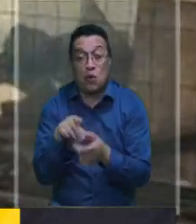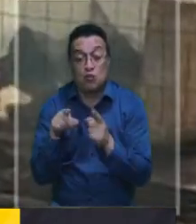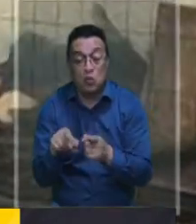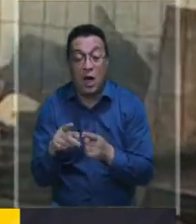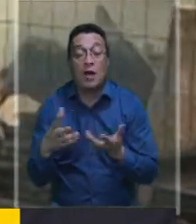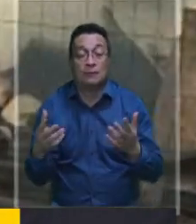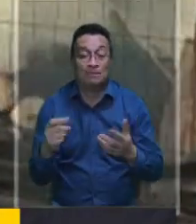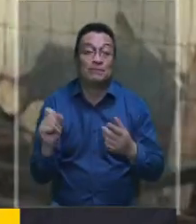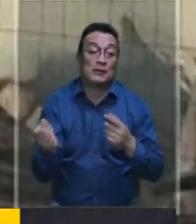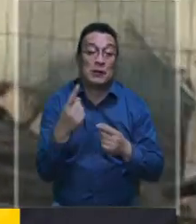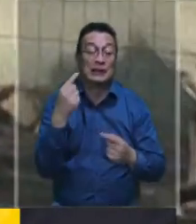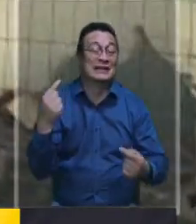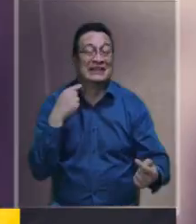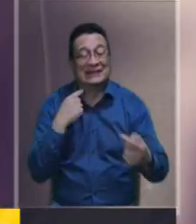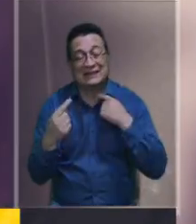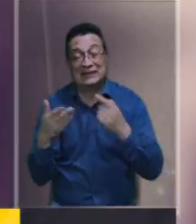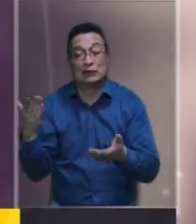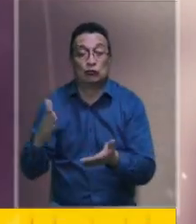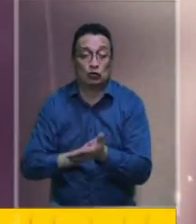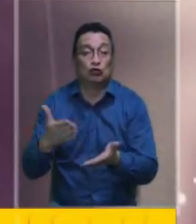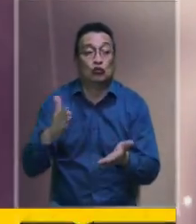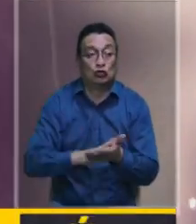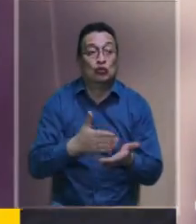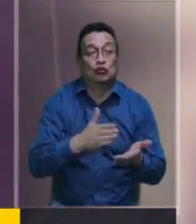víctimas fatales en esta tragedia.